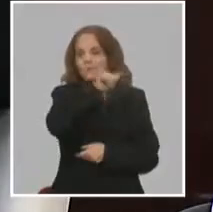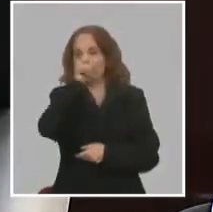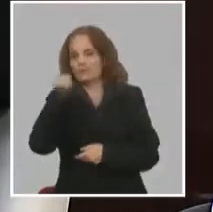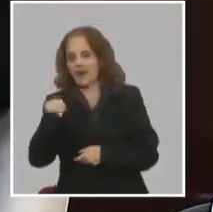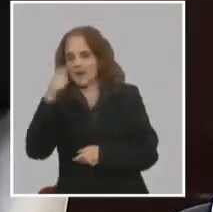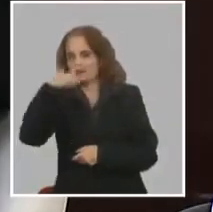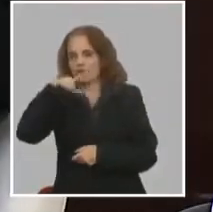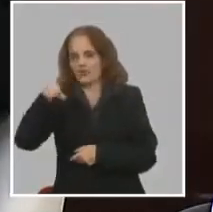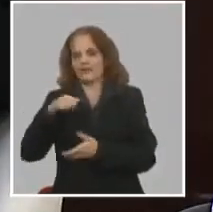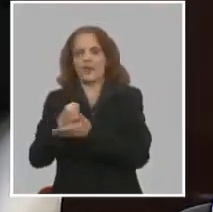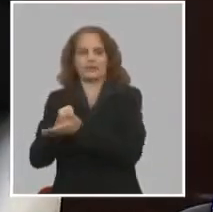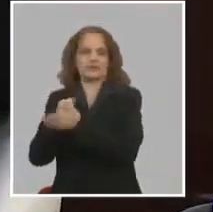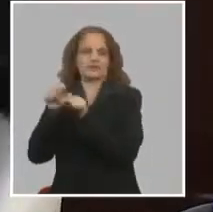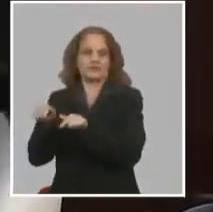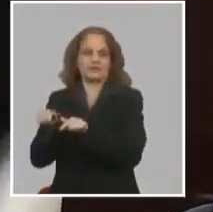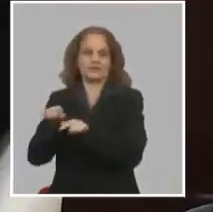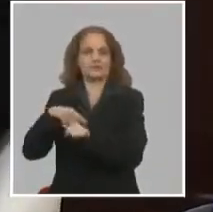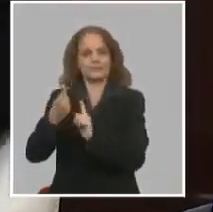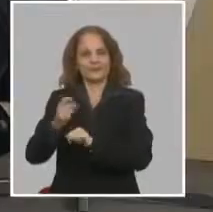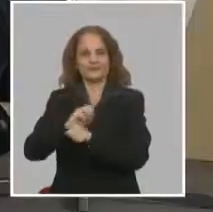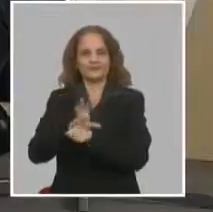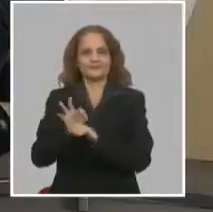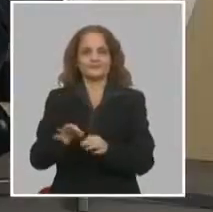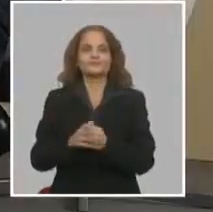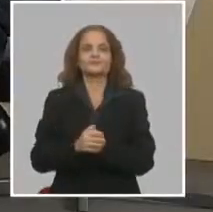la COVID-19. Para el doctor Miguel,